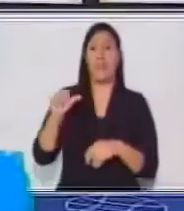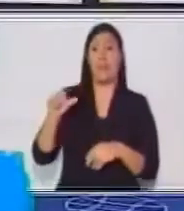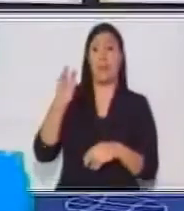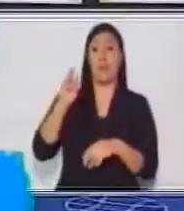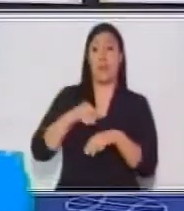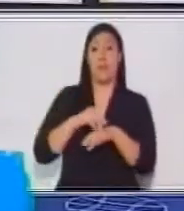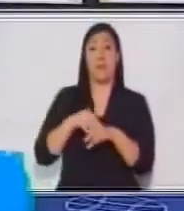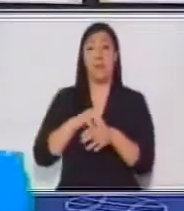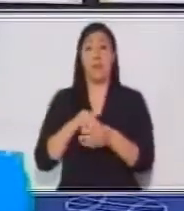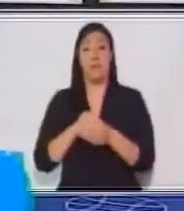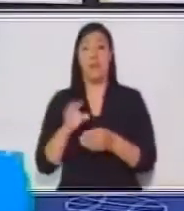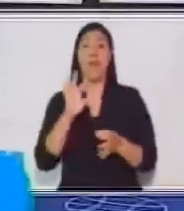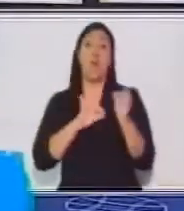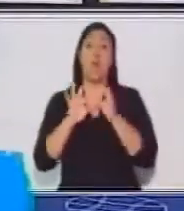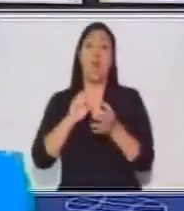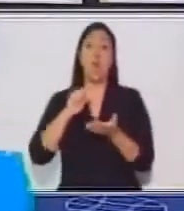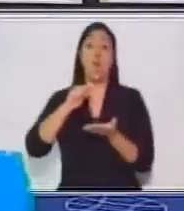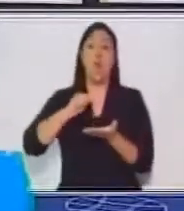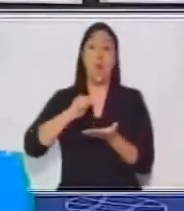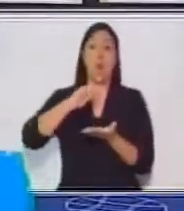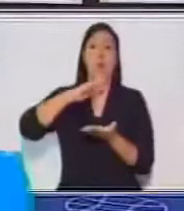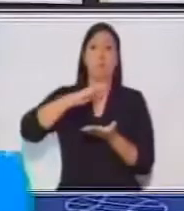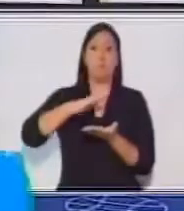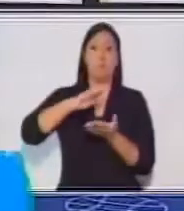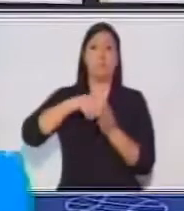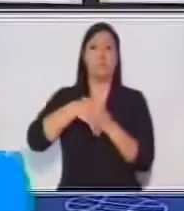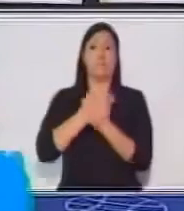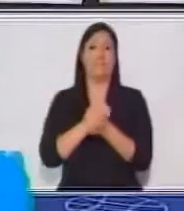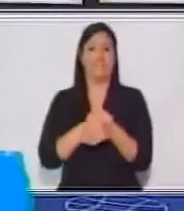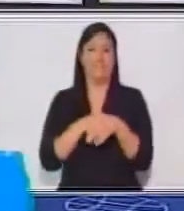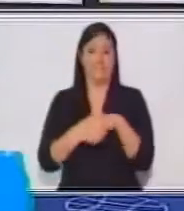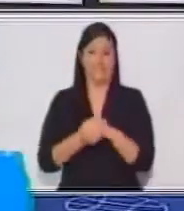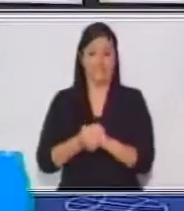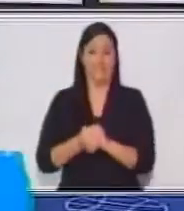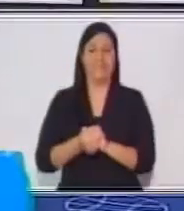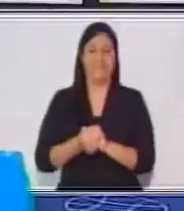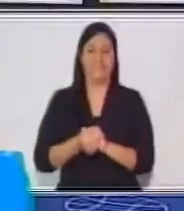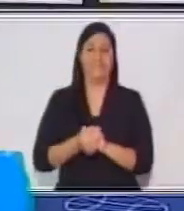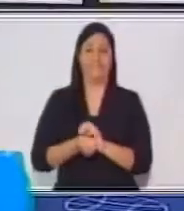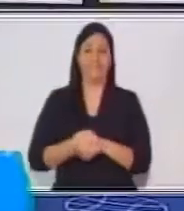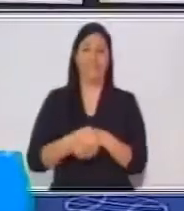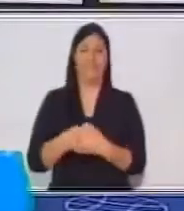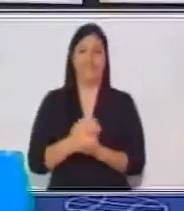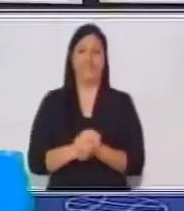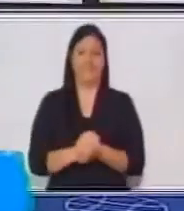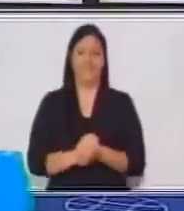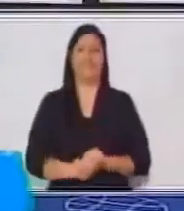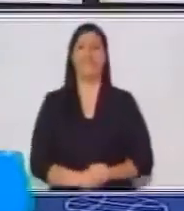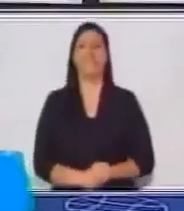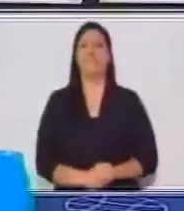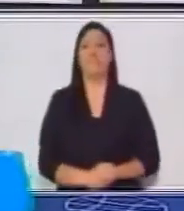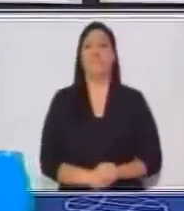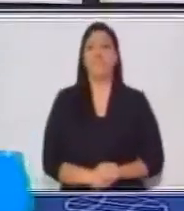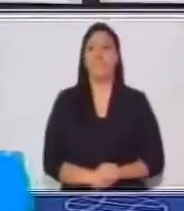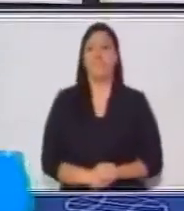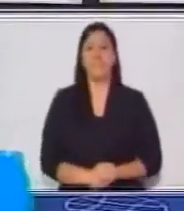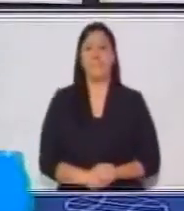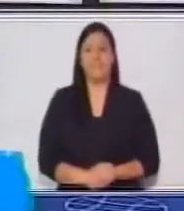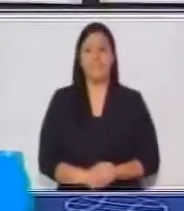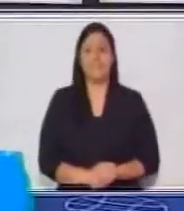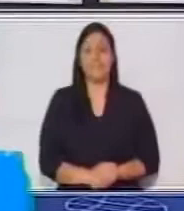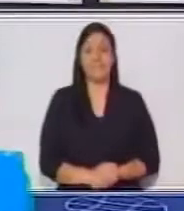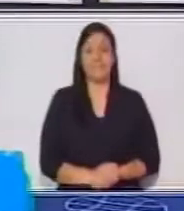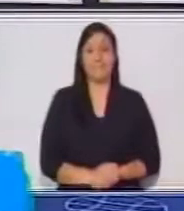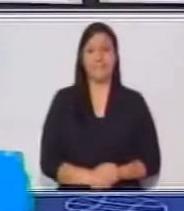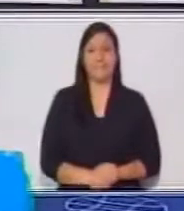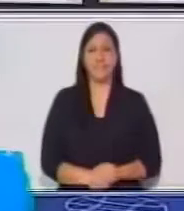con jabón o con las desinfectes con algún jabón antibacterial o algún gel antibacterial.